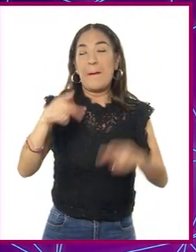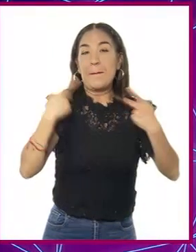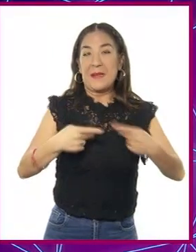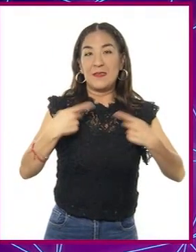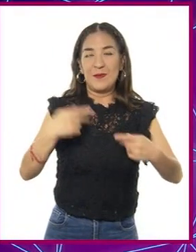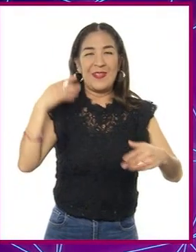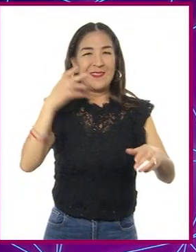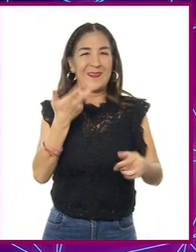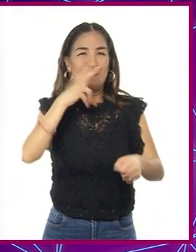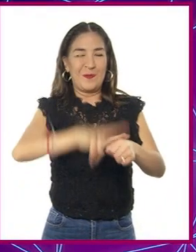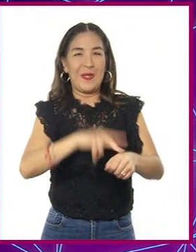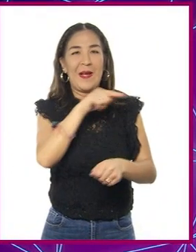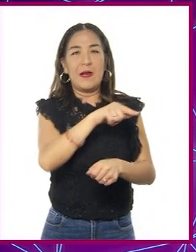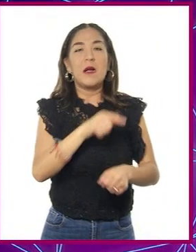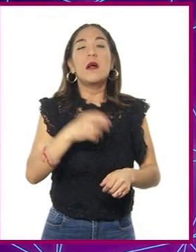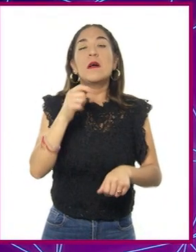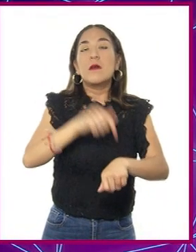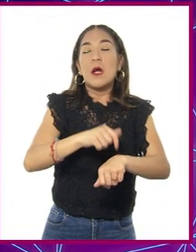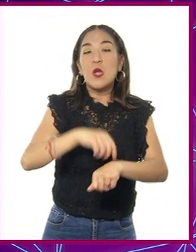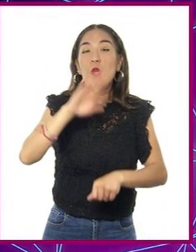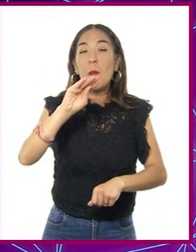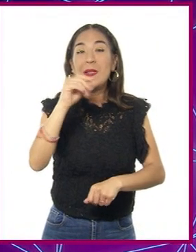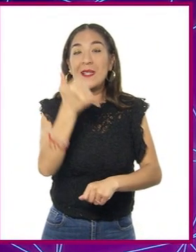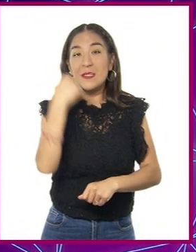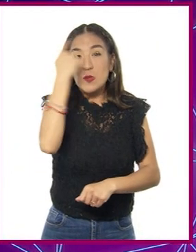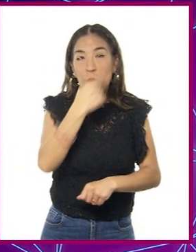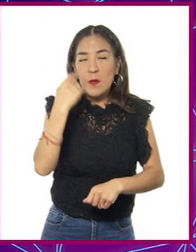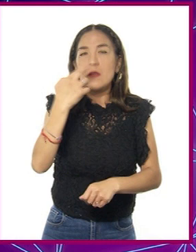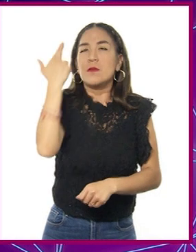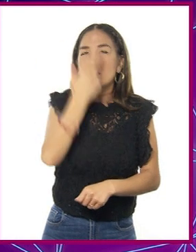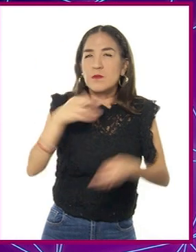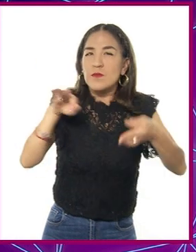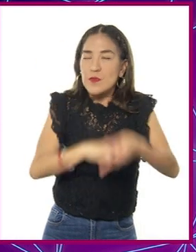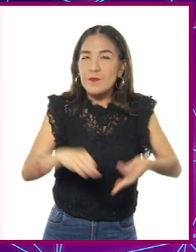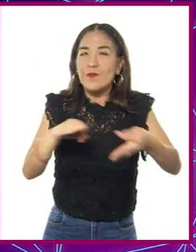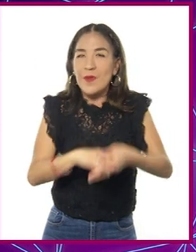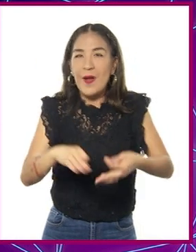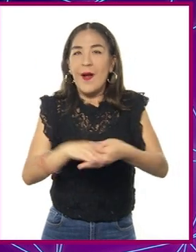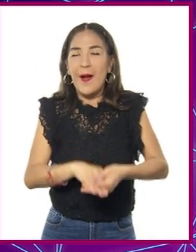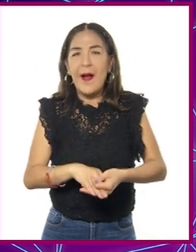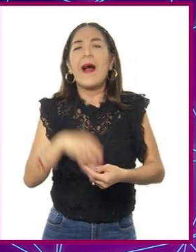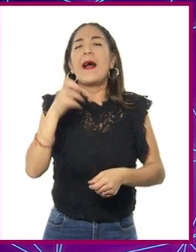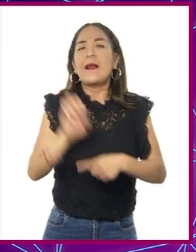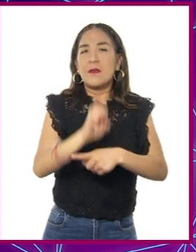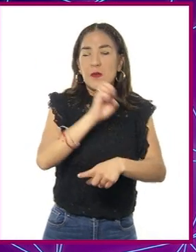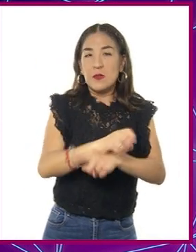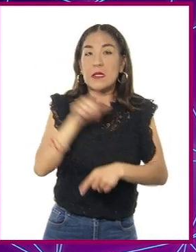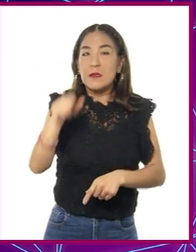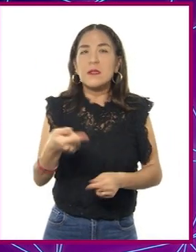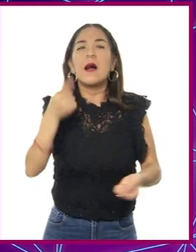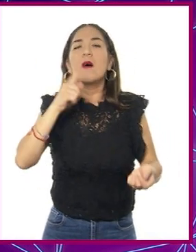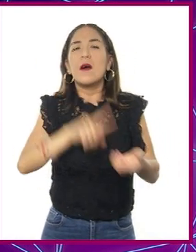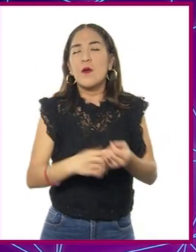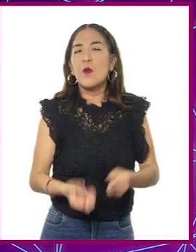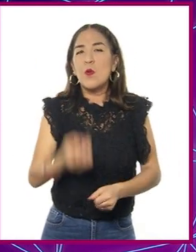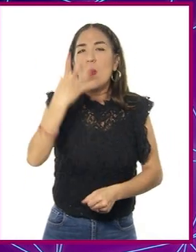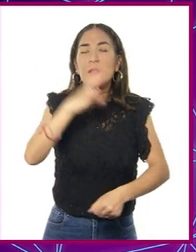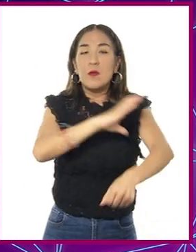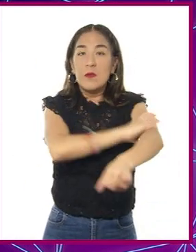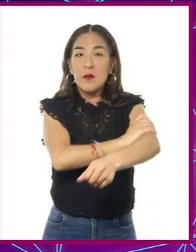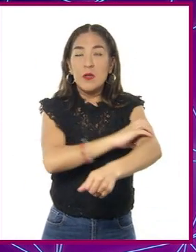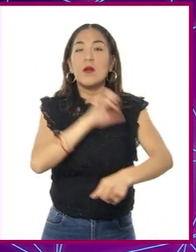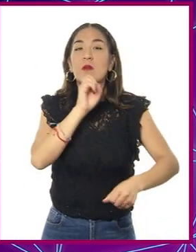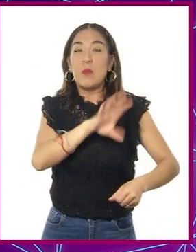paciente durante 96 horas. Entonces, se puede afirmar que se registraron los datos de su presión